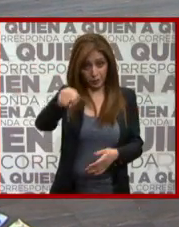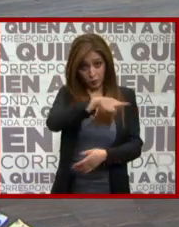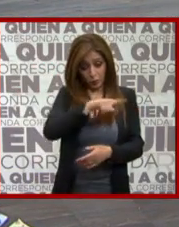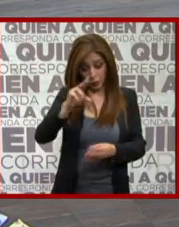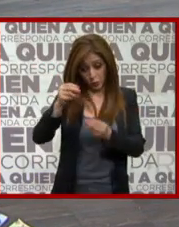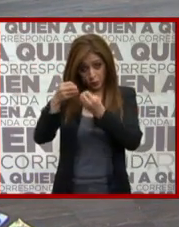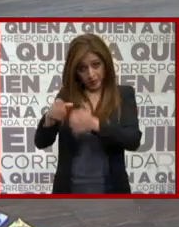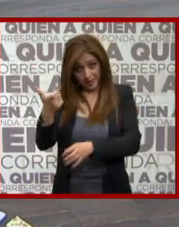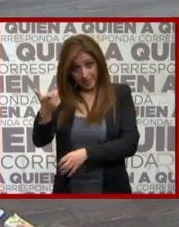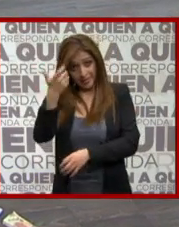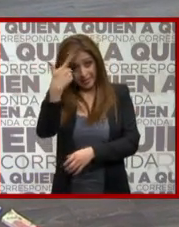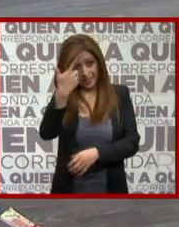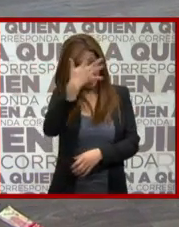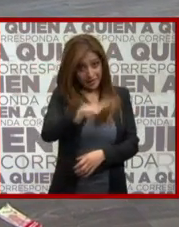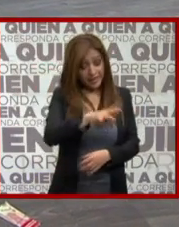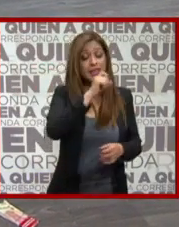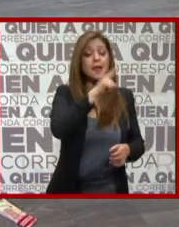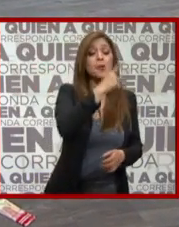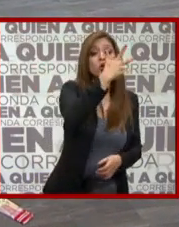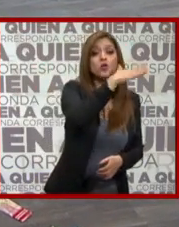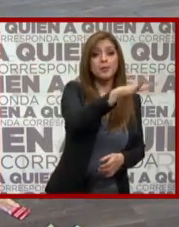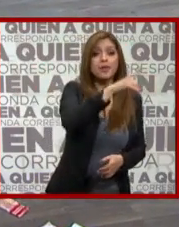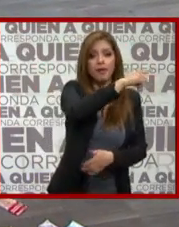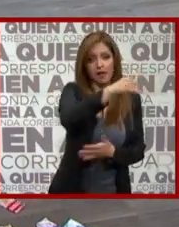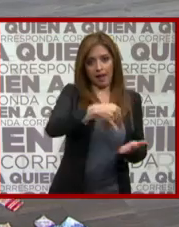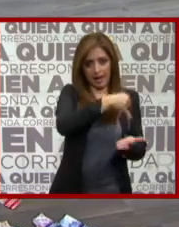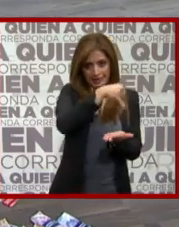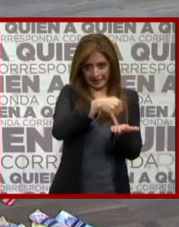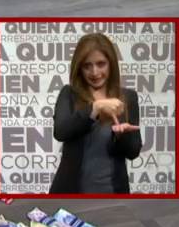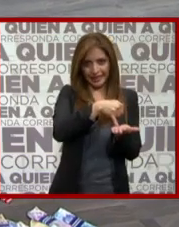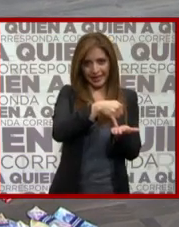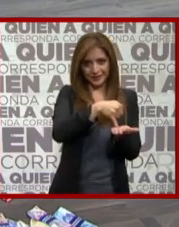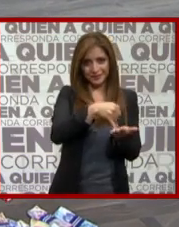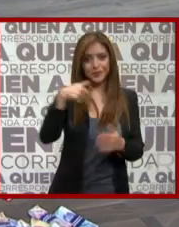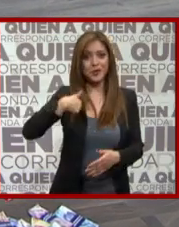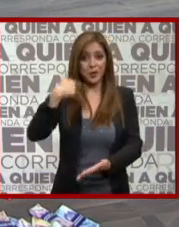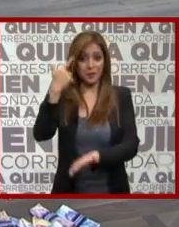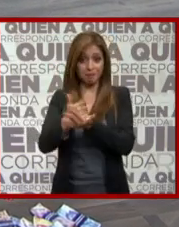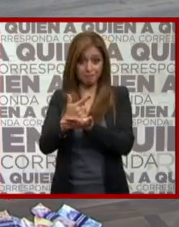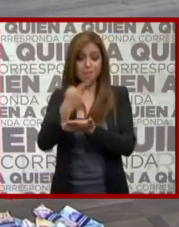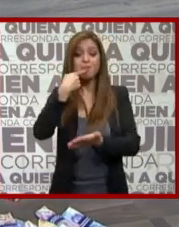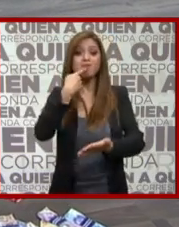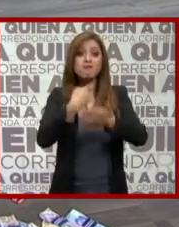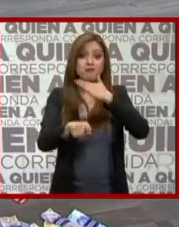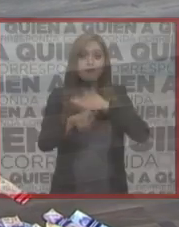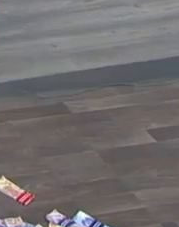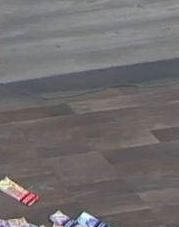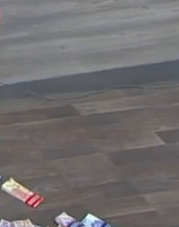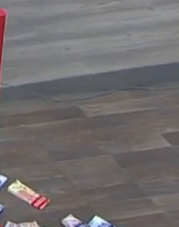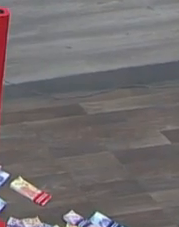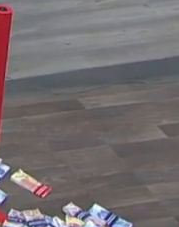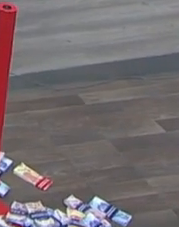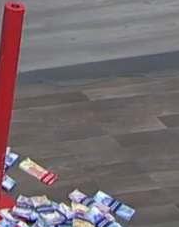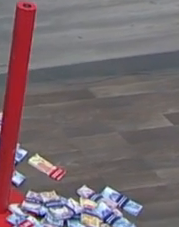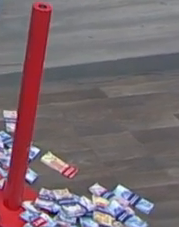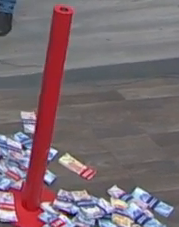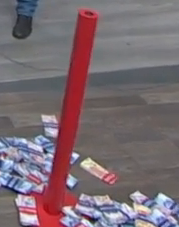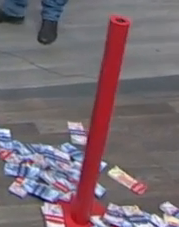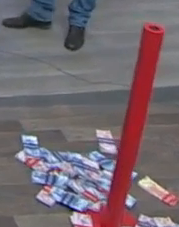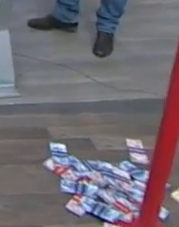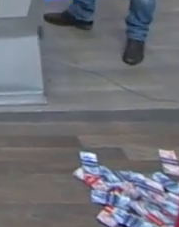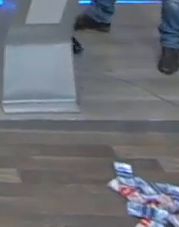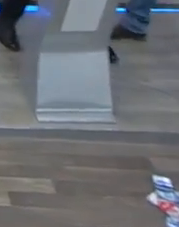el billete. 7:10, 8:30 por Azteca 7. Está la isla. La isla. Soy Jorge Arrada y ¿sabe qué? No sé. Gracias. Jorge.